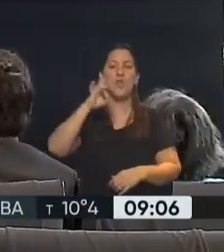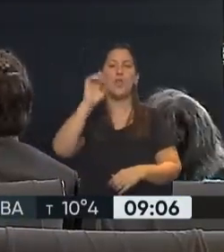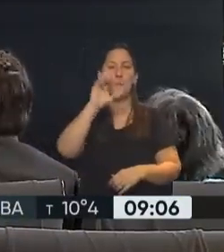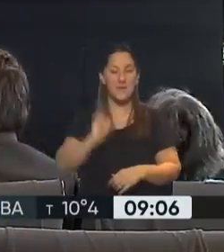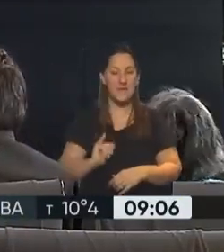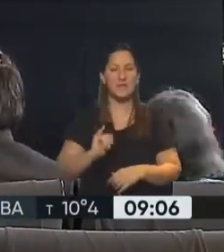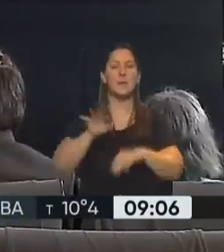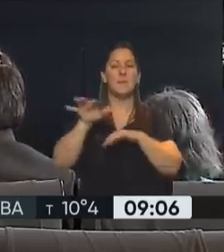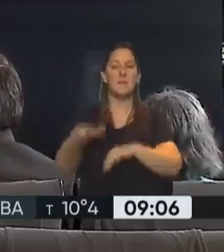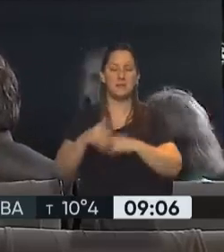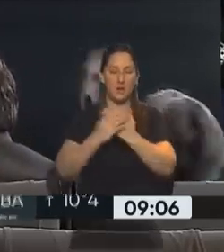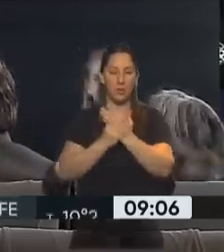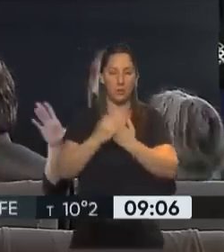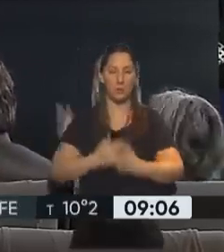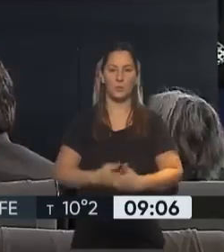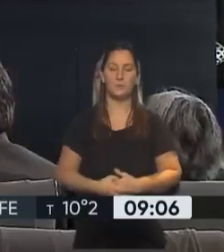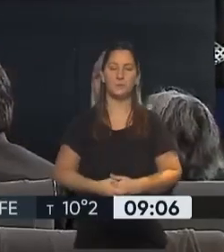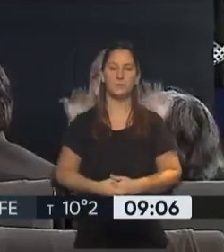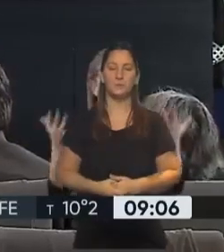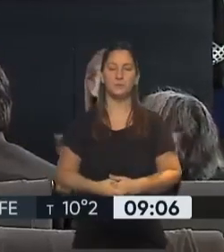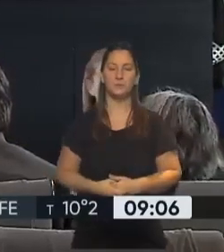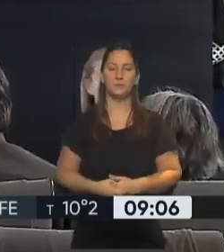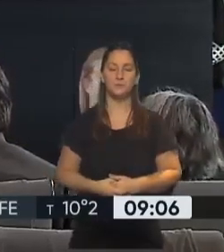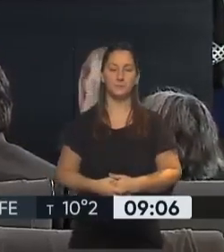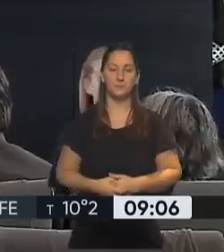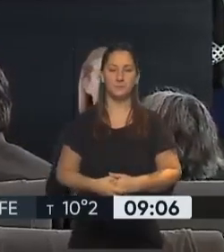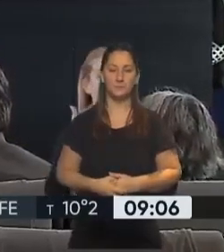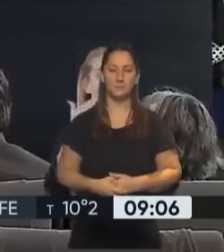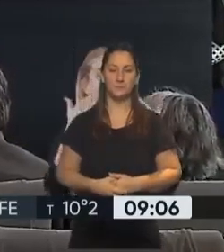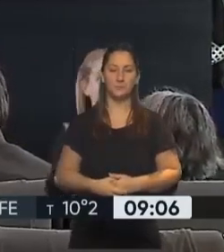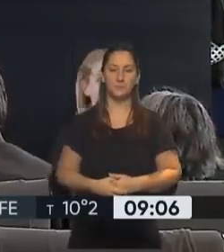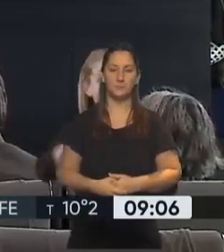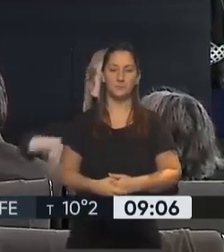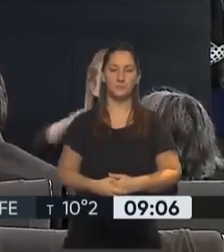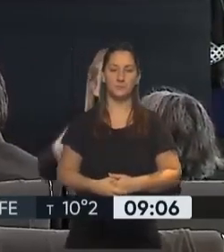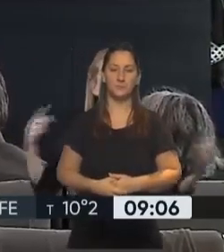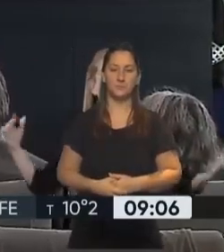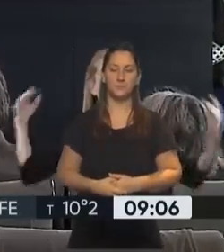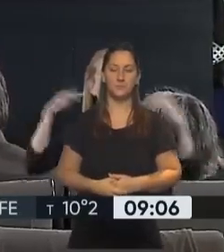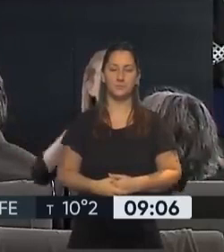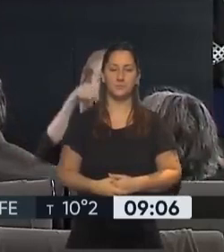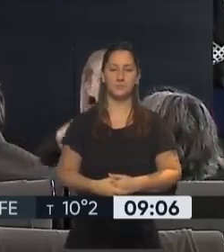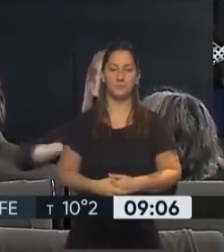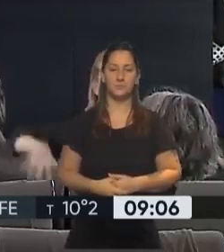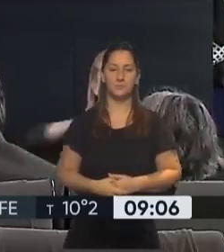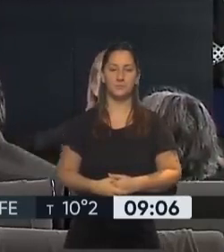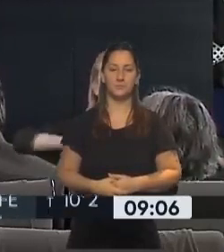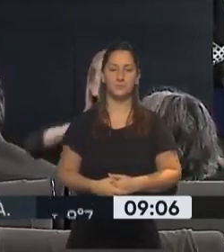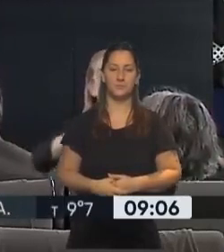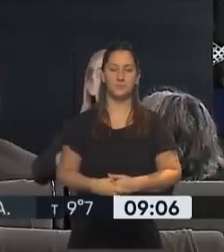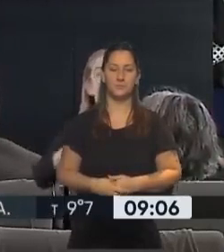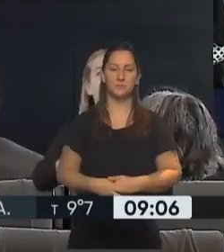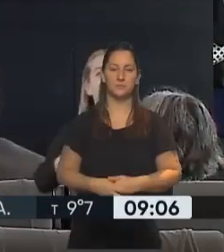seguridad a todas en primer lugar agradecerles que vinieron hoy acá está esté microcine del ministerio de